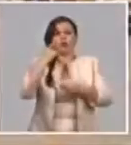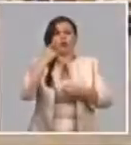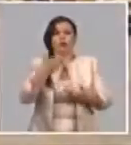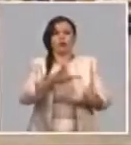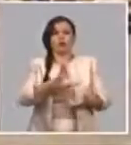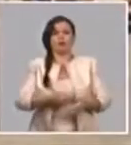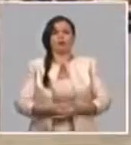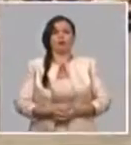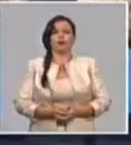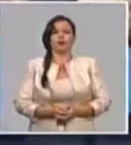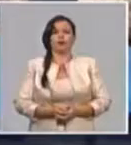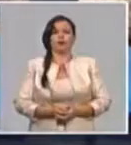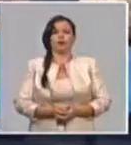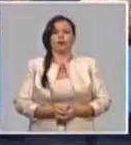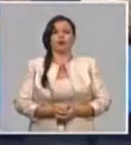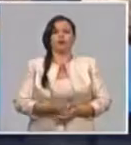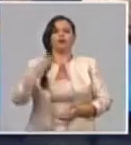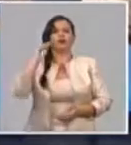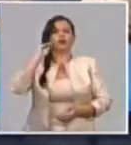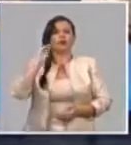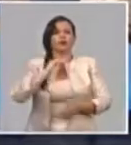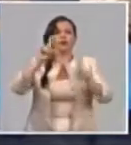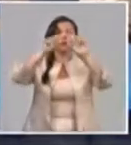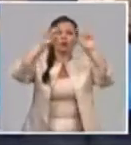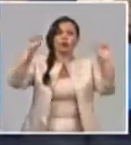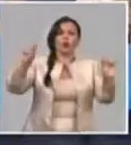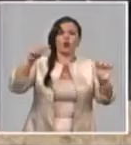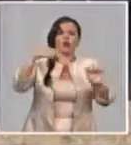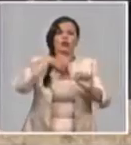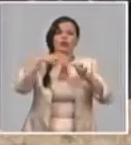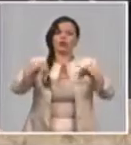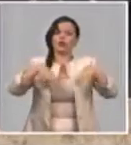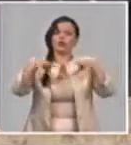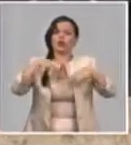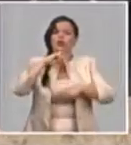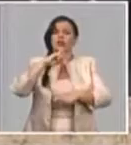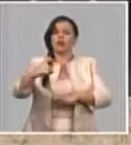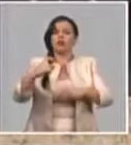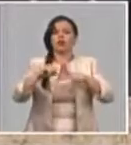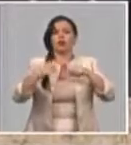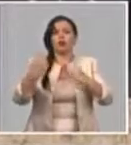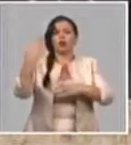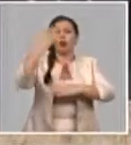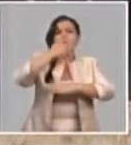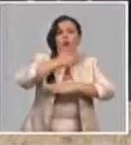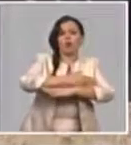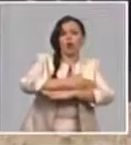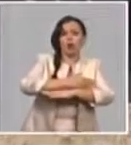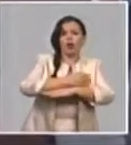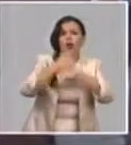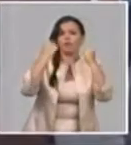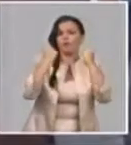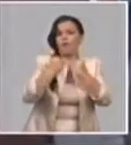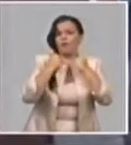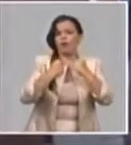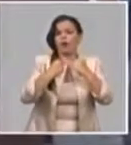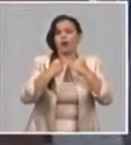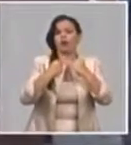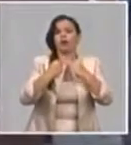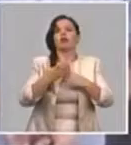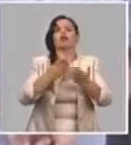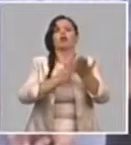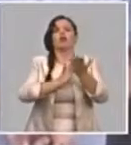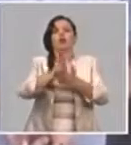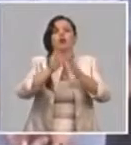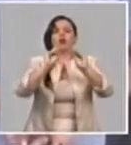Cuando el país vive una compleja situación provocada por el recrudecimiento del bloqueo y el impacto global de la COVID-19, se ha llamado a elevar